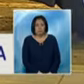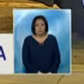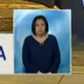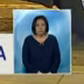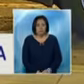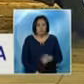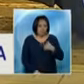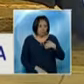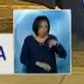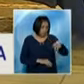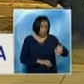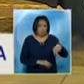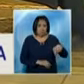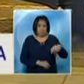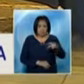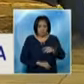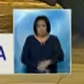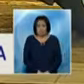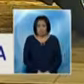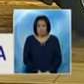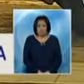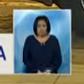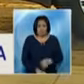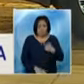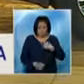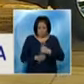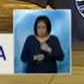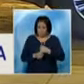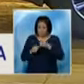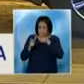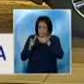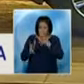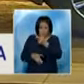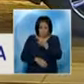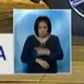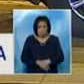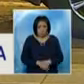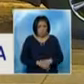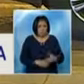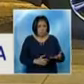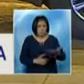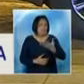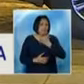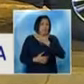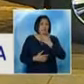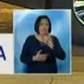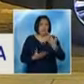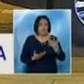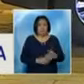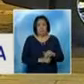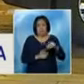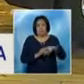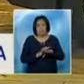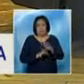Estaba parado acá y me amarraron de allí. O sea, yo soy, trabajo en seguridad. Me chaparon de acá y me metieron hasta dentro. ¿Cuántos eran? Eran